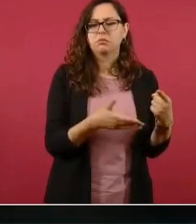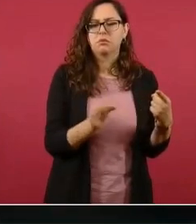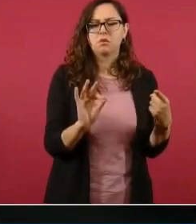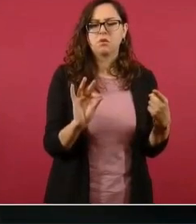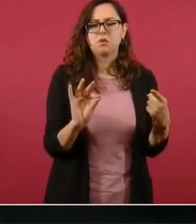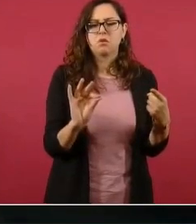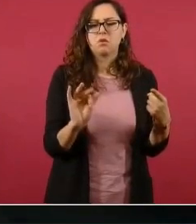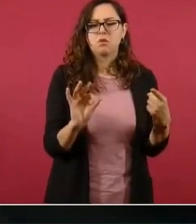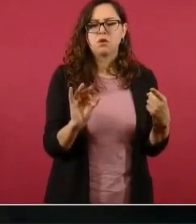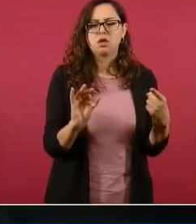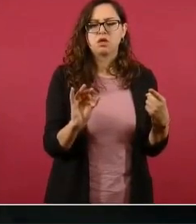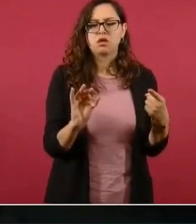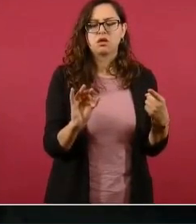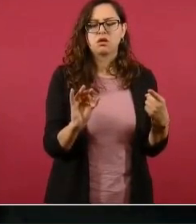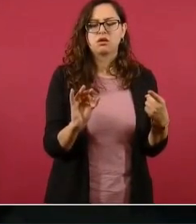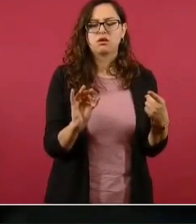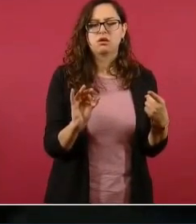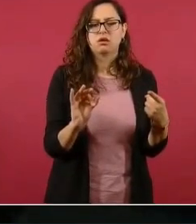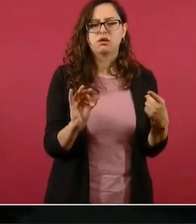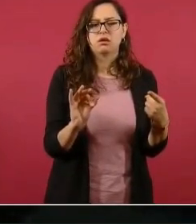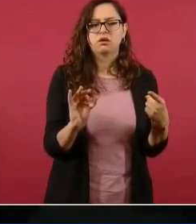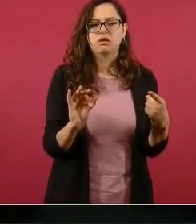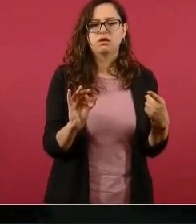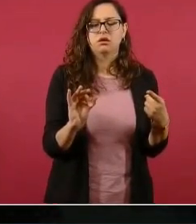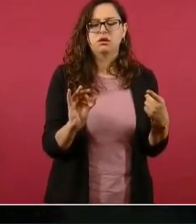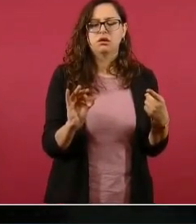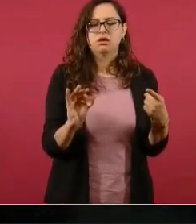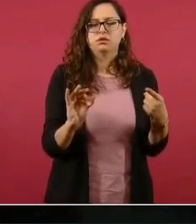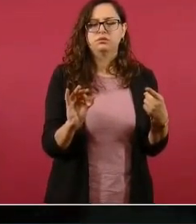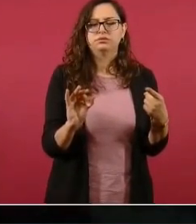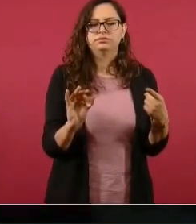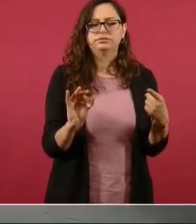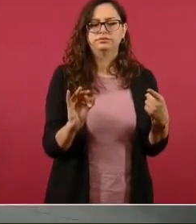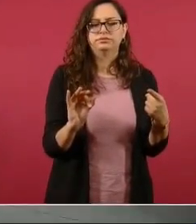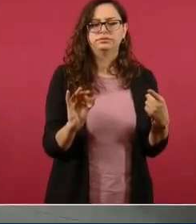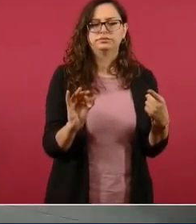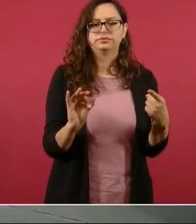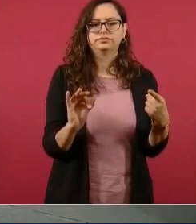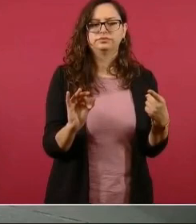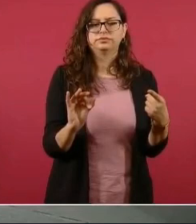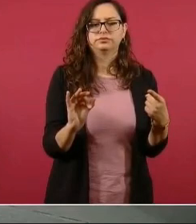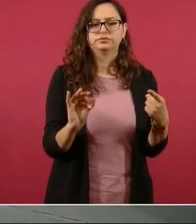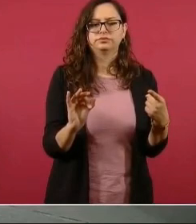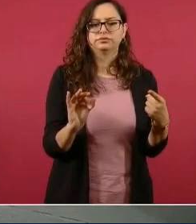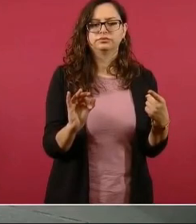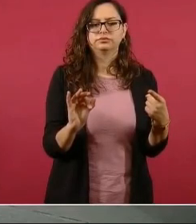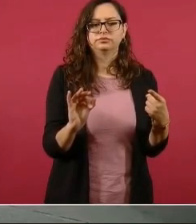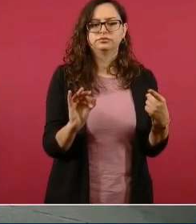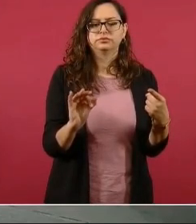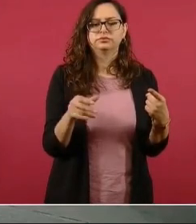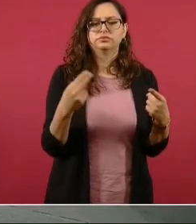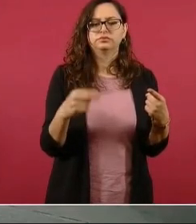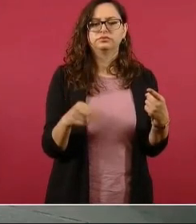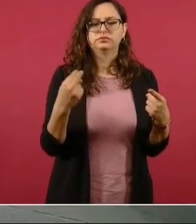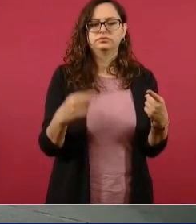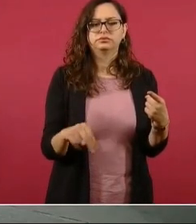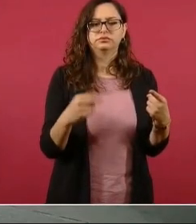Z40, no, el de Carrillo también, Carrillo Fuentes y el de Félix